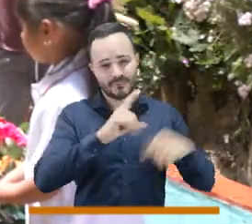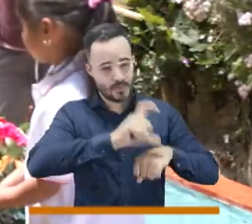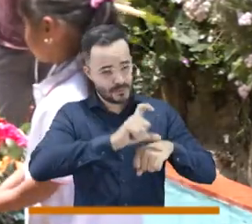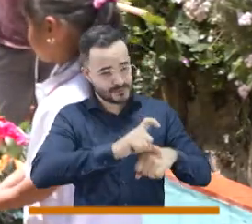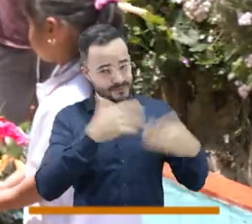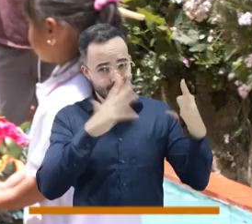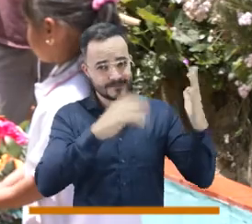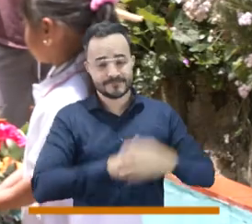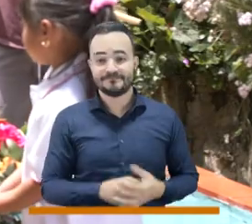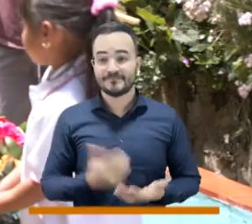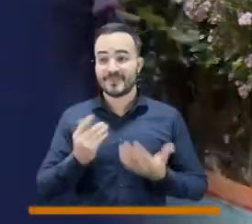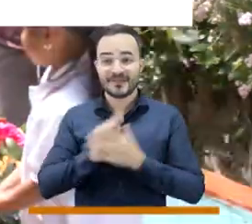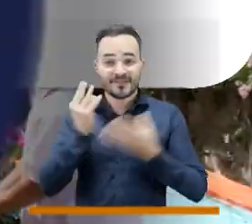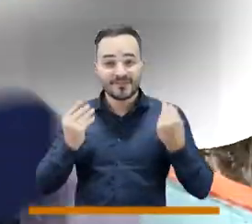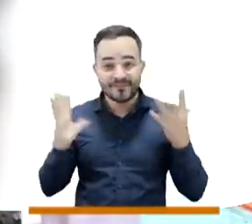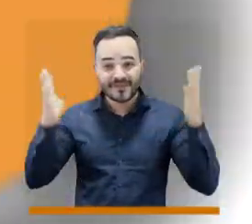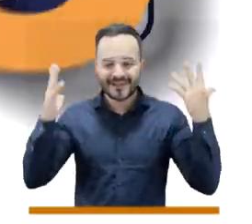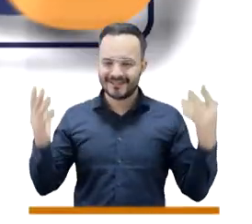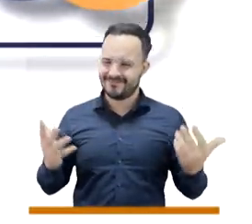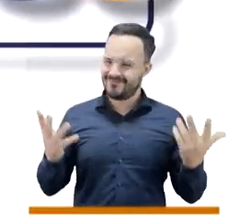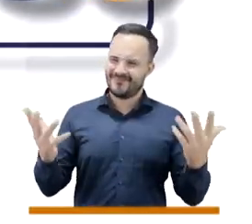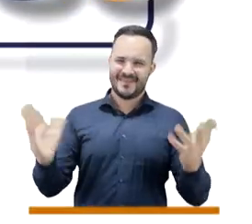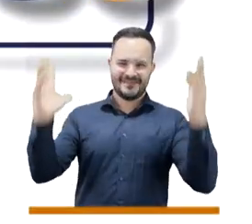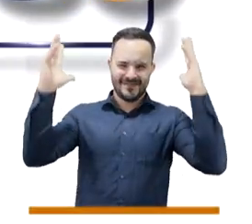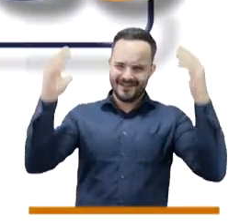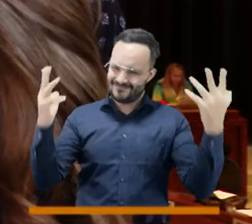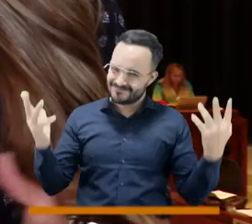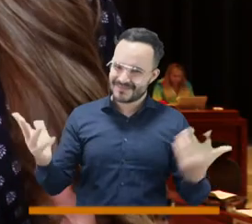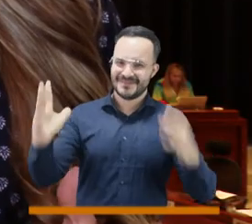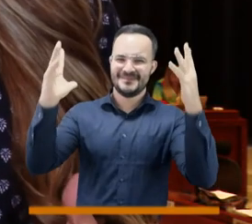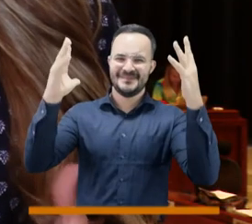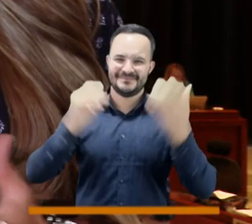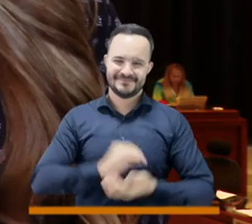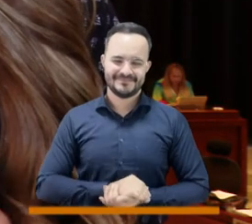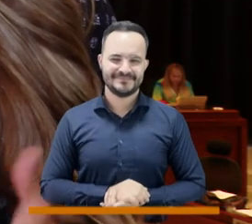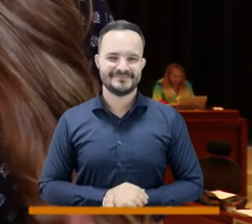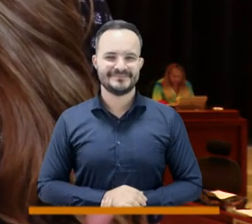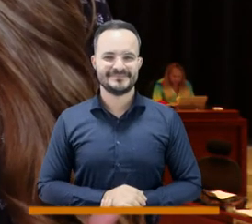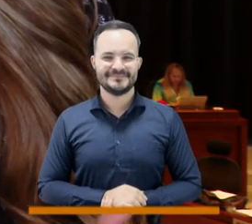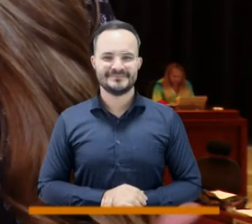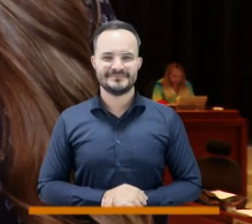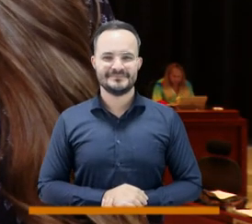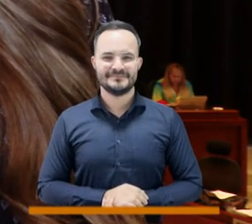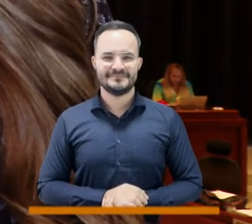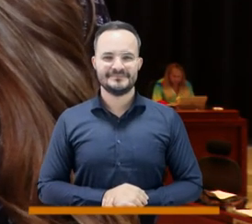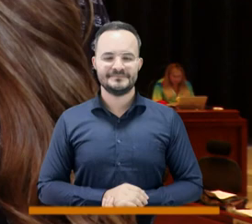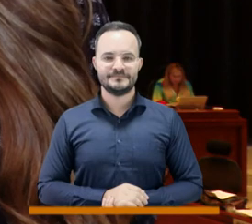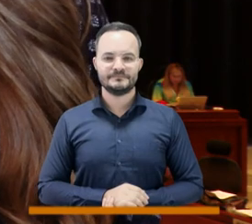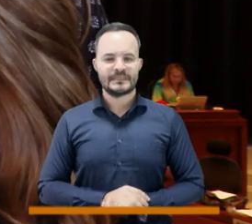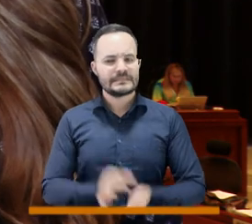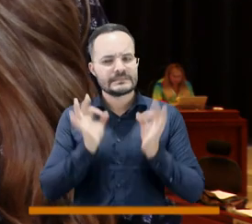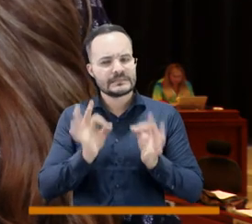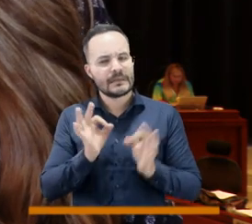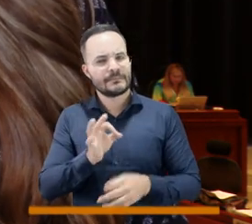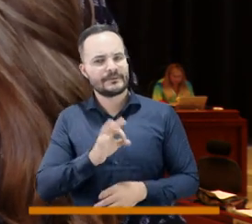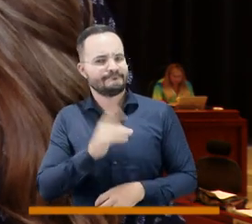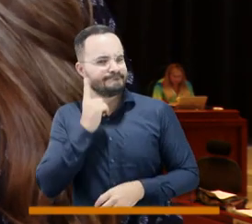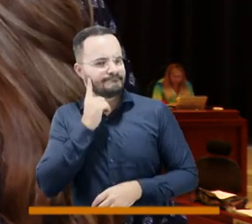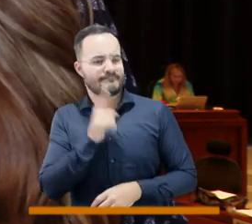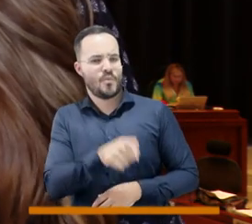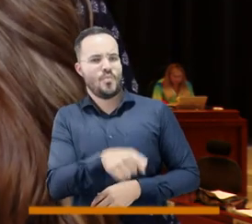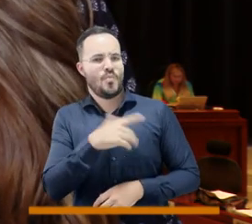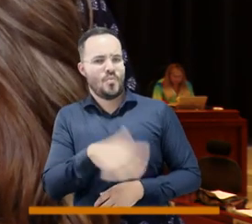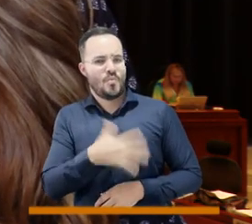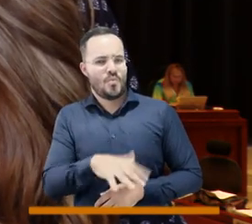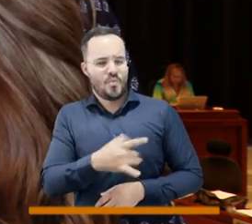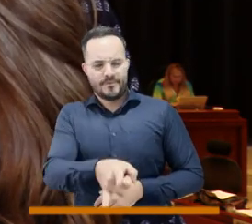la feria, que viva el desfile de silleteros. Todo tiene una cara y un sello y la Feria de las Flores nos hace poner los ojos en